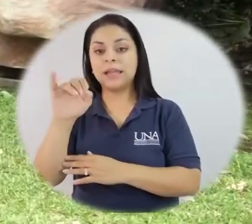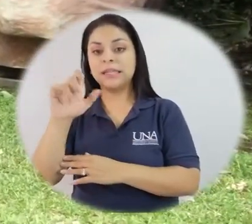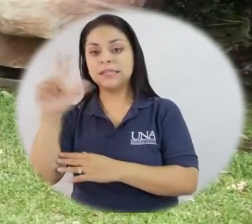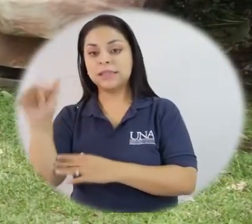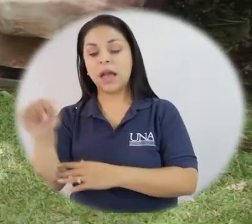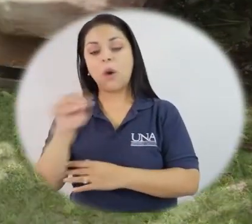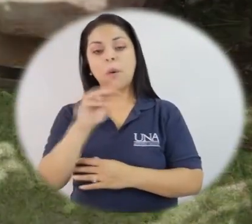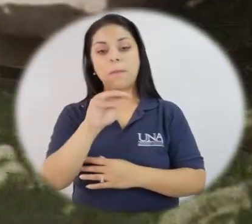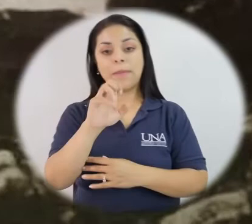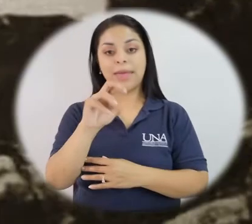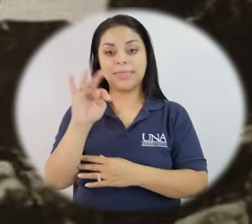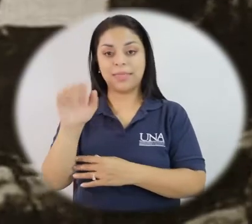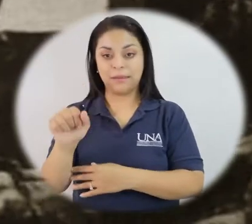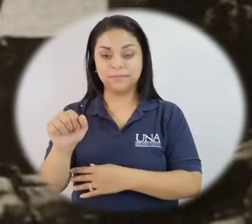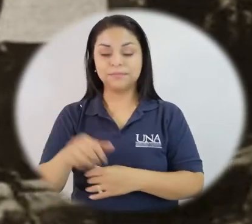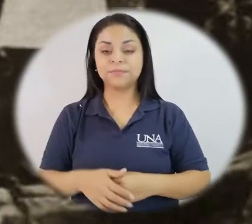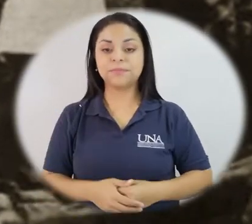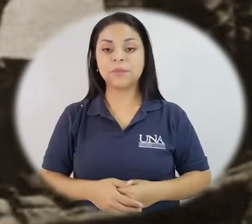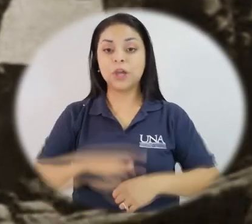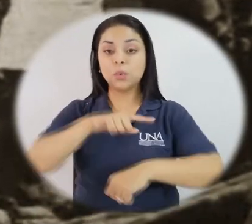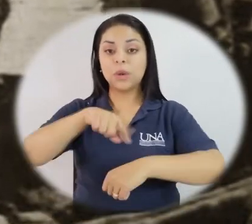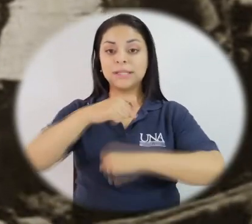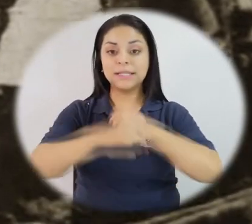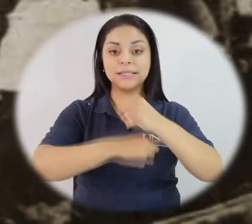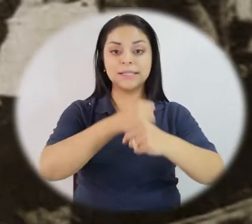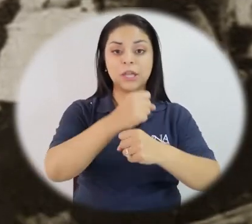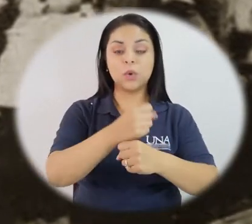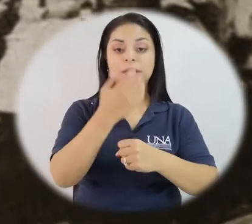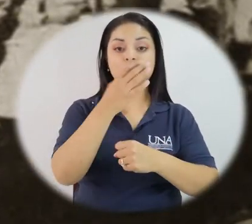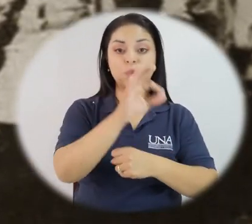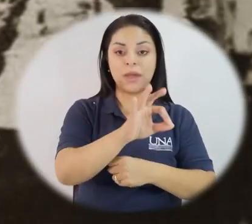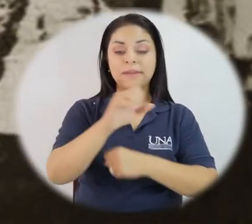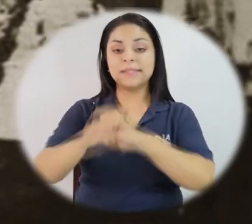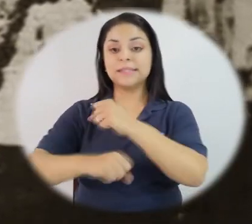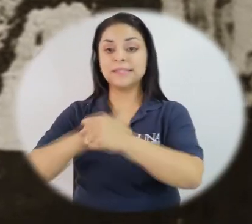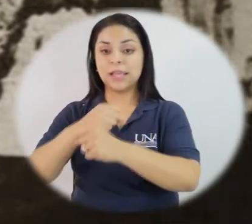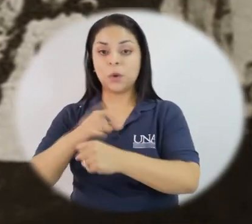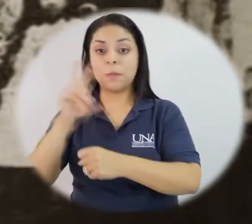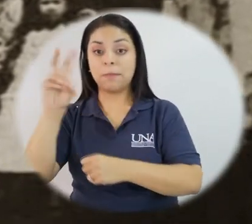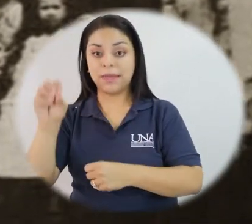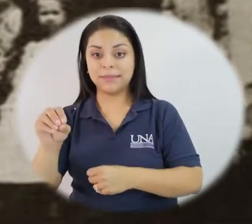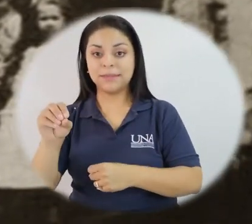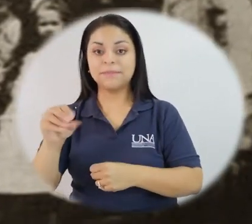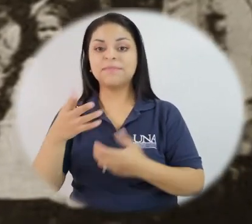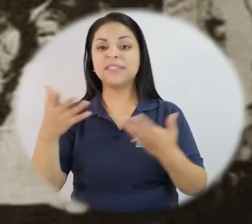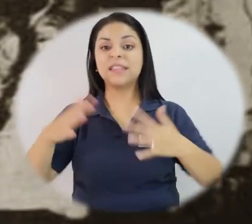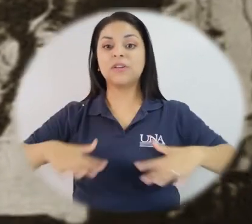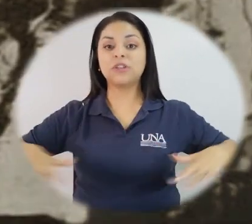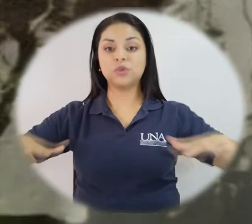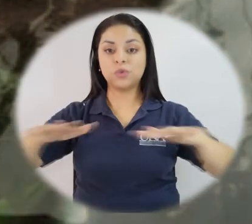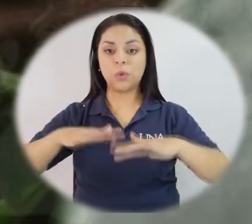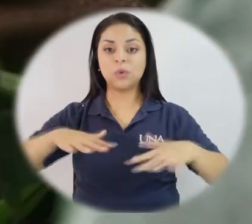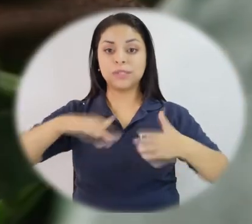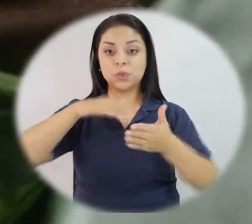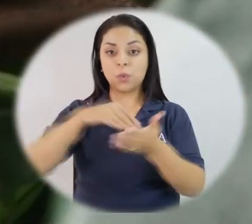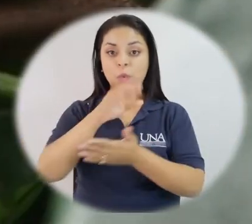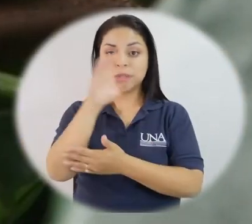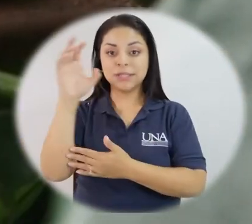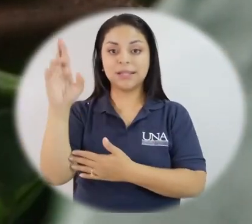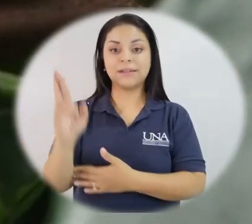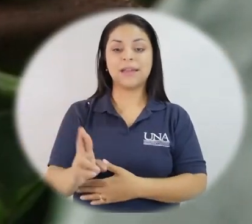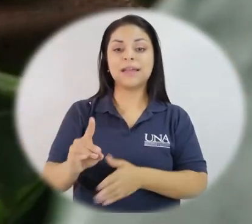menta. Durante el siglo XIX y parte del siglo XX, el territorio del centro de Costa Rica